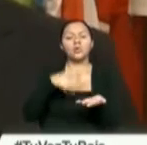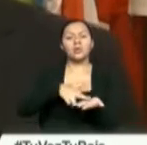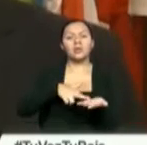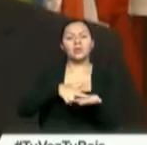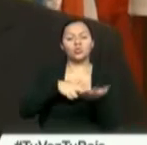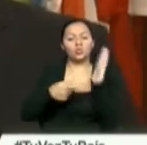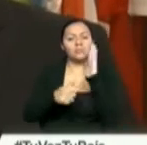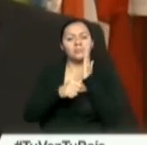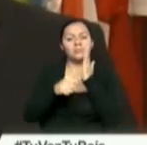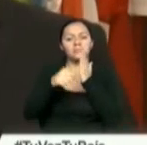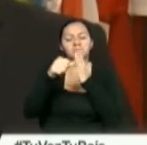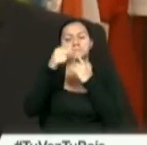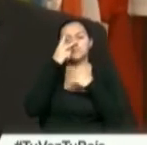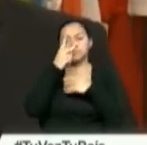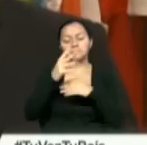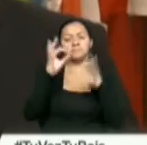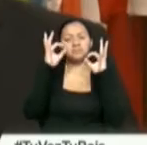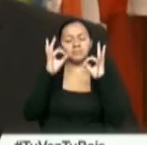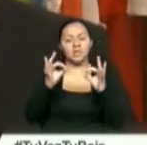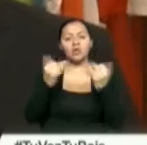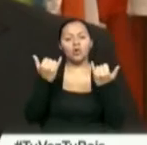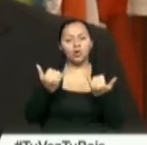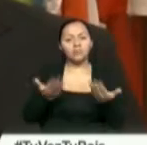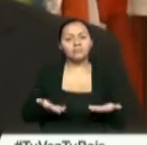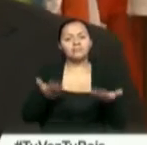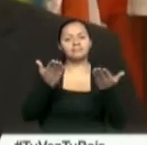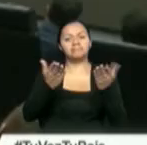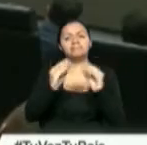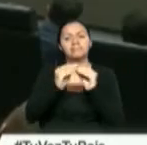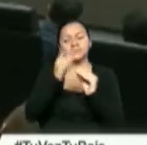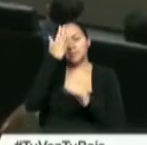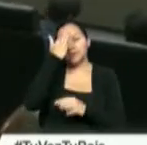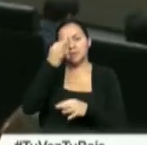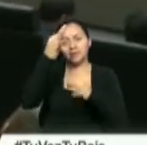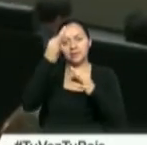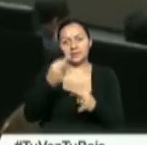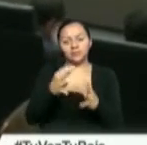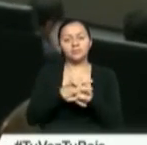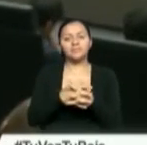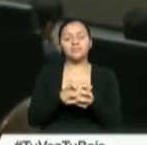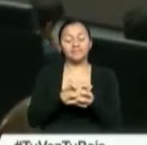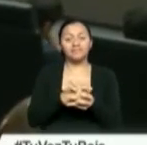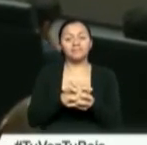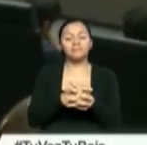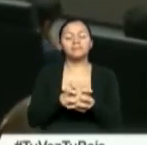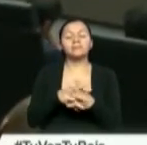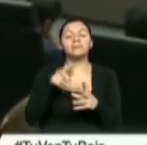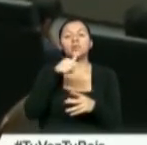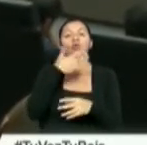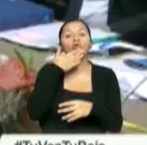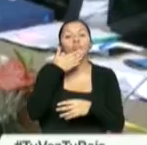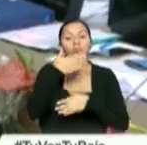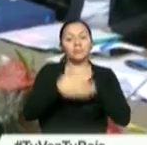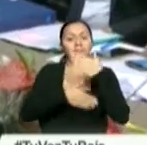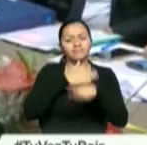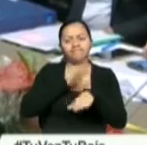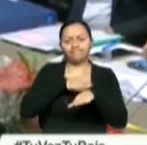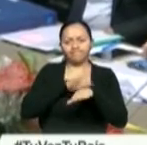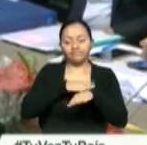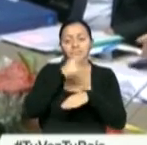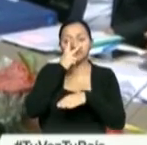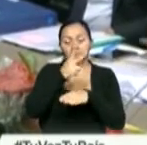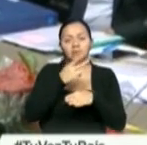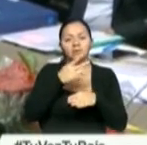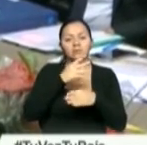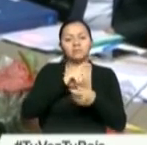nivel ministerial además que hoy tomamos esta decisión esto el jefe de la diplomacia ecuatoriana insistió que esto es una forma de estabilizar